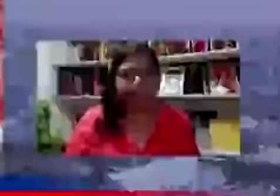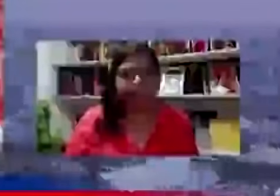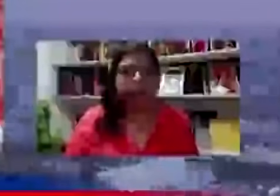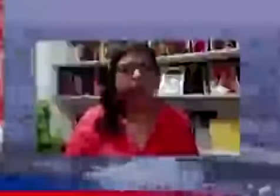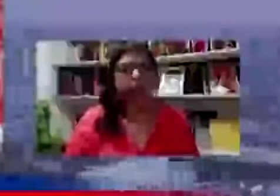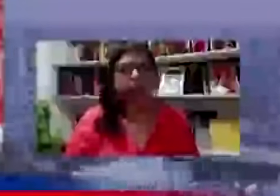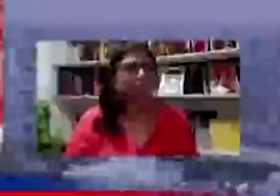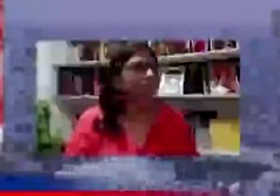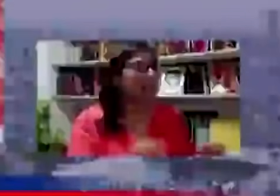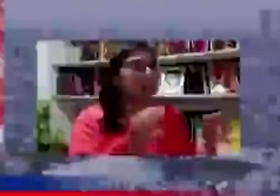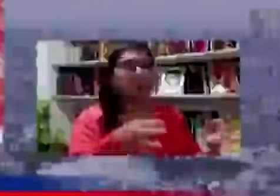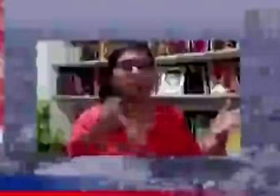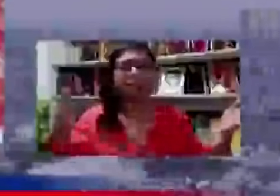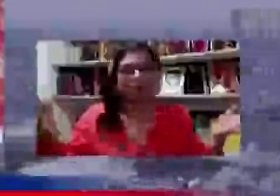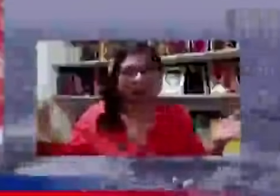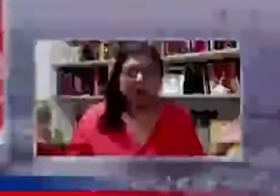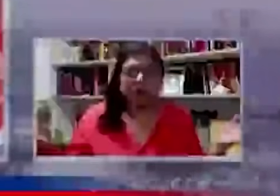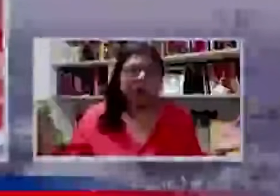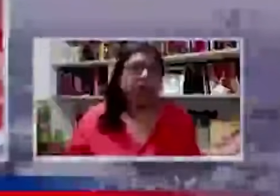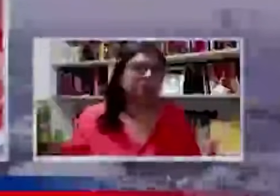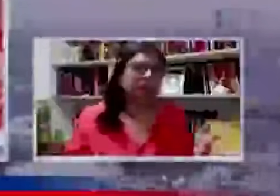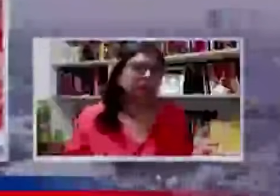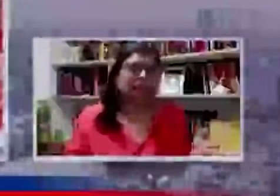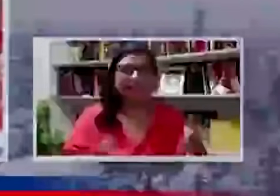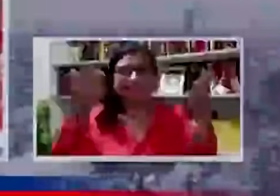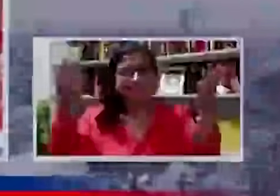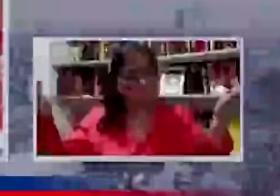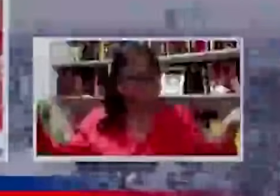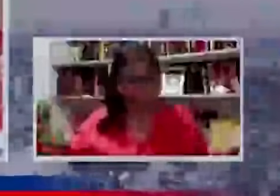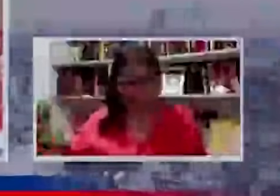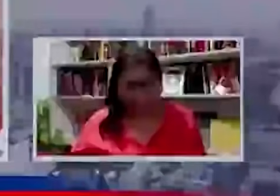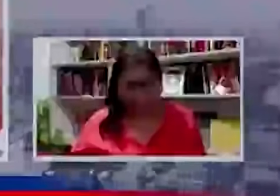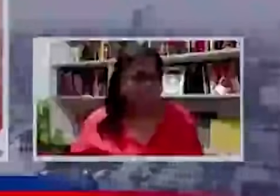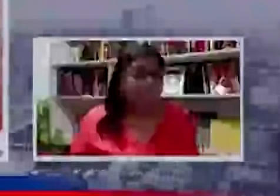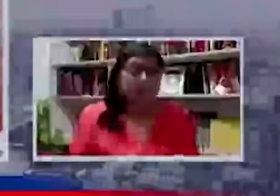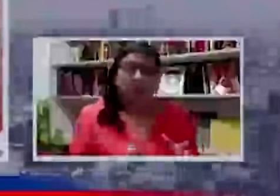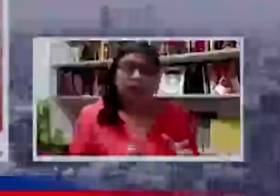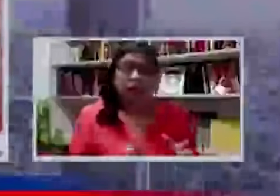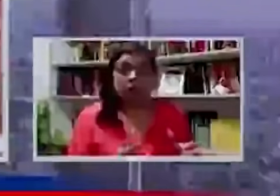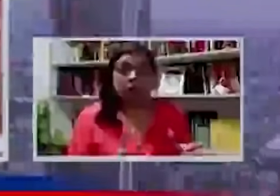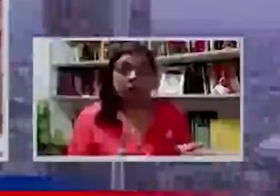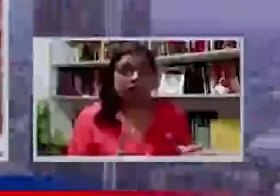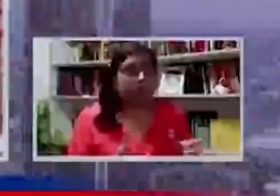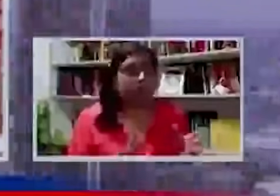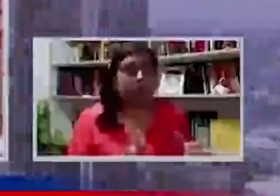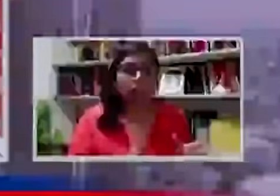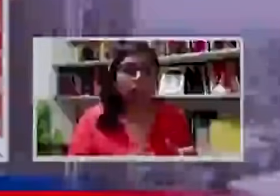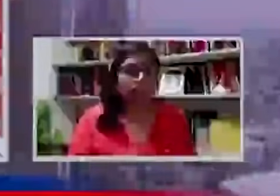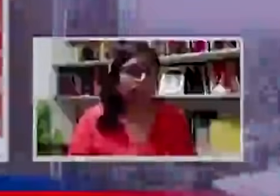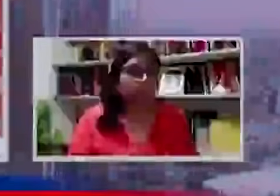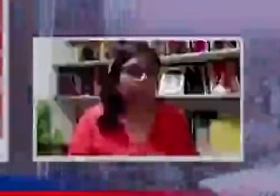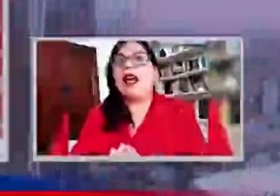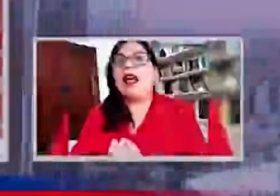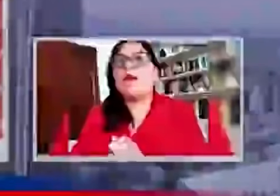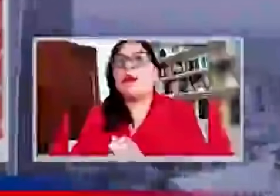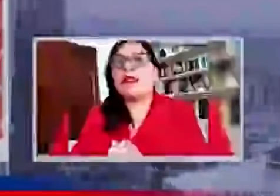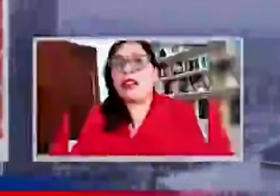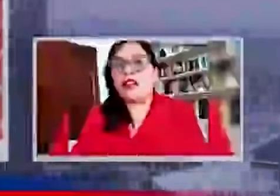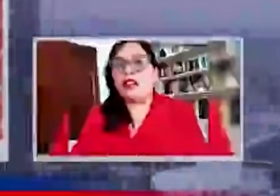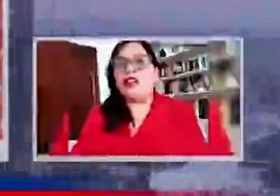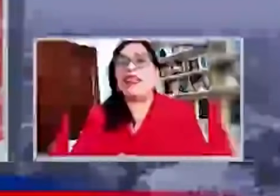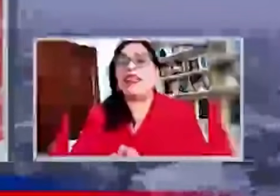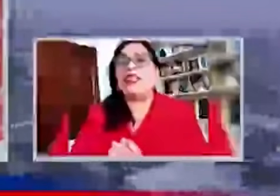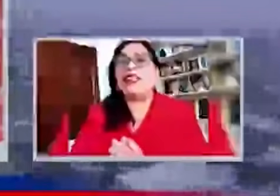hacer? Pues ser honesto y ya retirarse de la contienda política, porque su sola presencia como candidato nos está originando